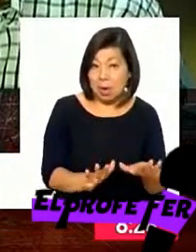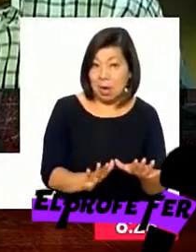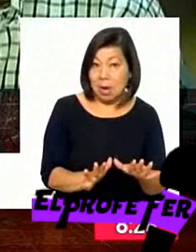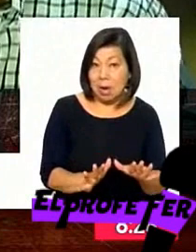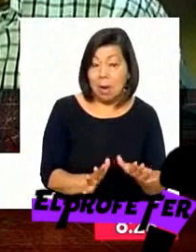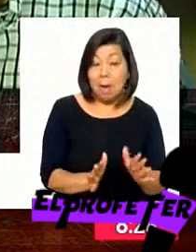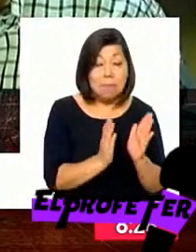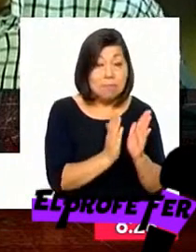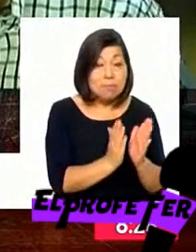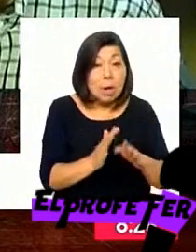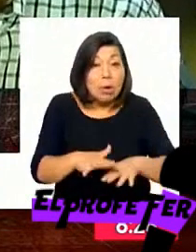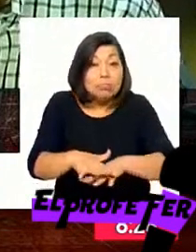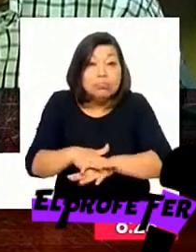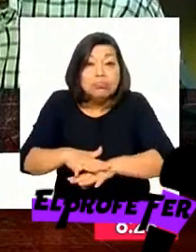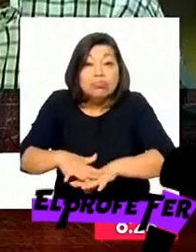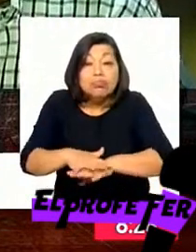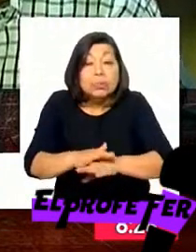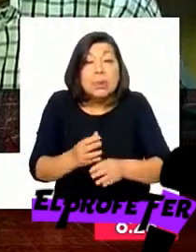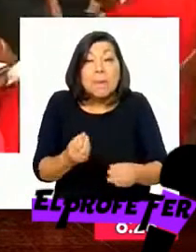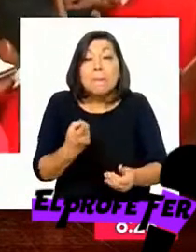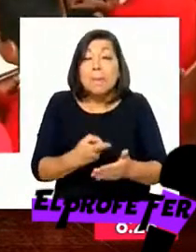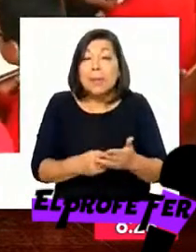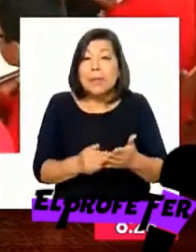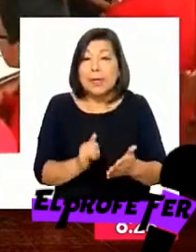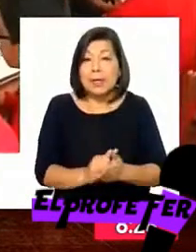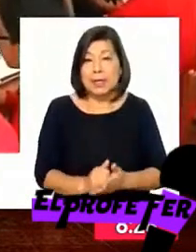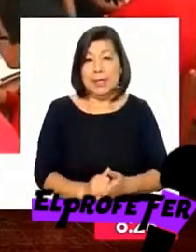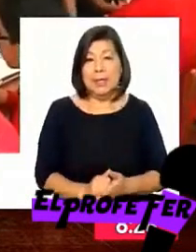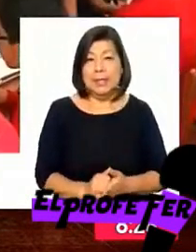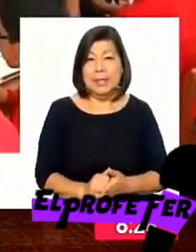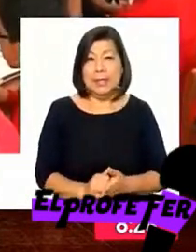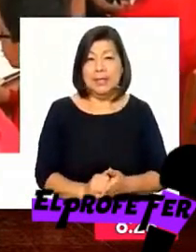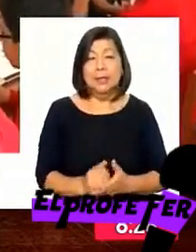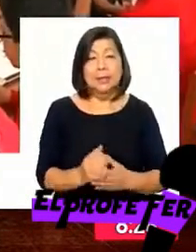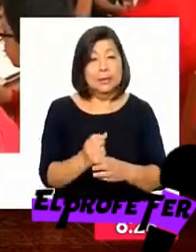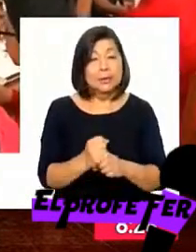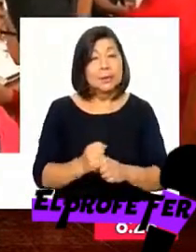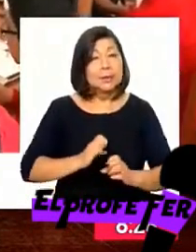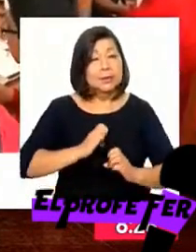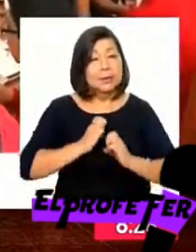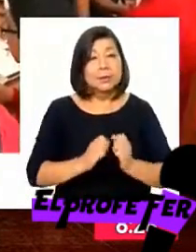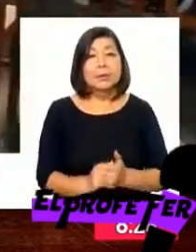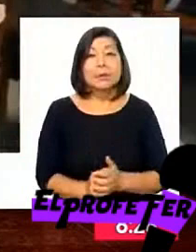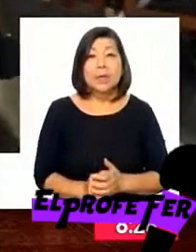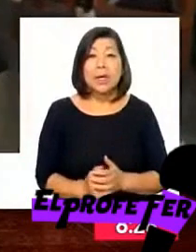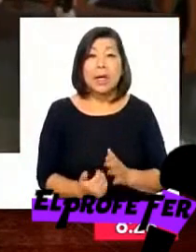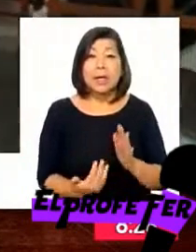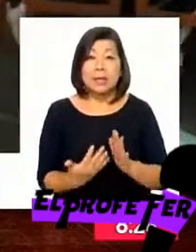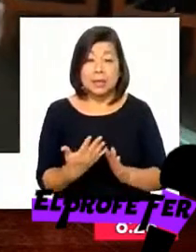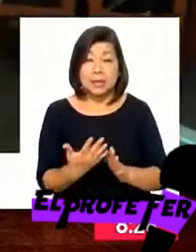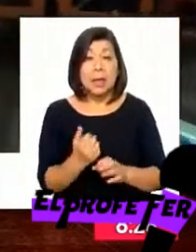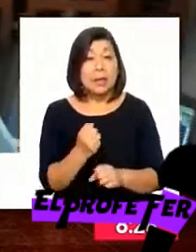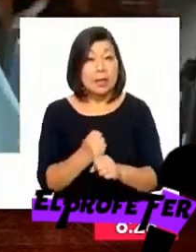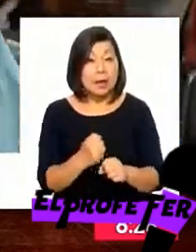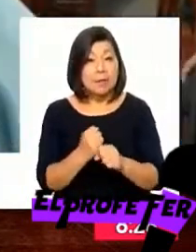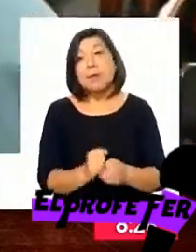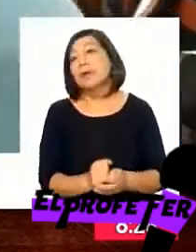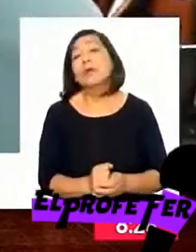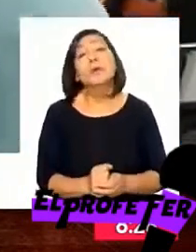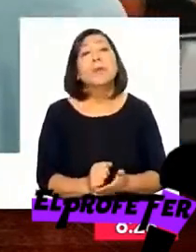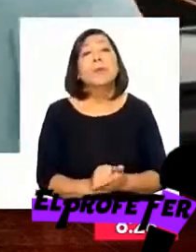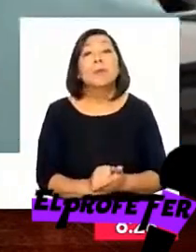kits y las instrucciones para el soporte emocional. Son kits de actividades